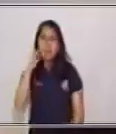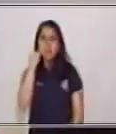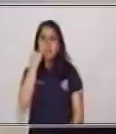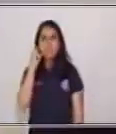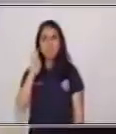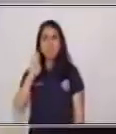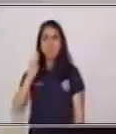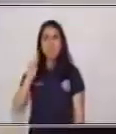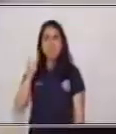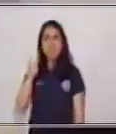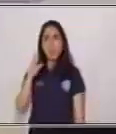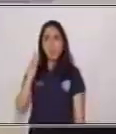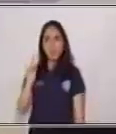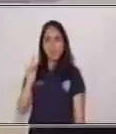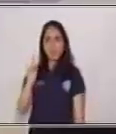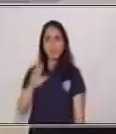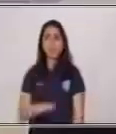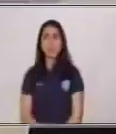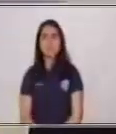¿Lograste identificar la sílaba tónica?